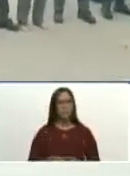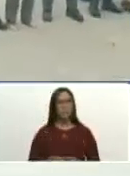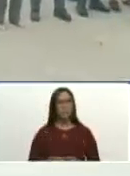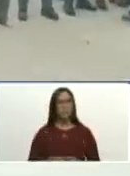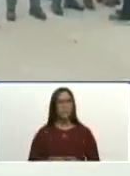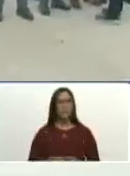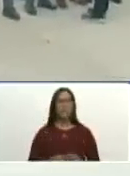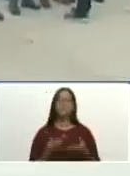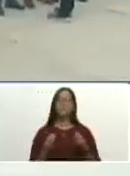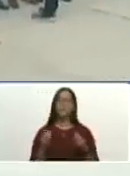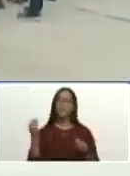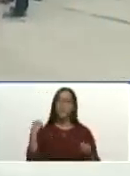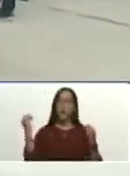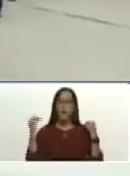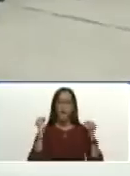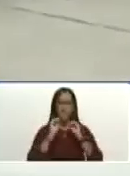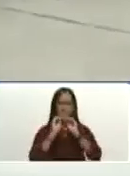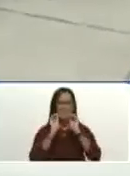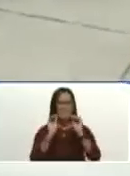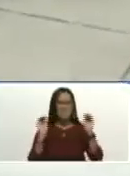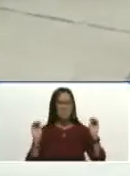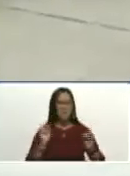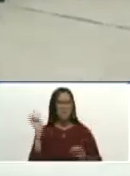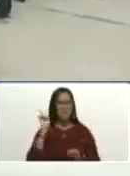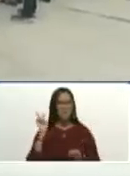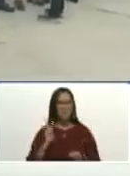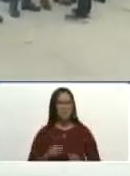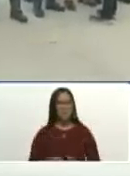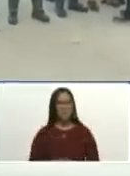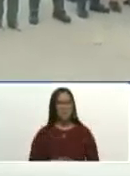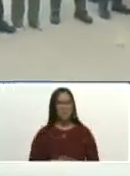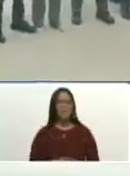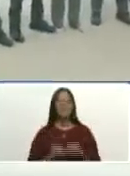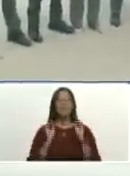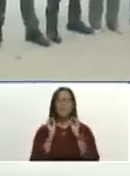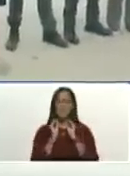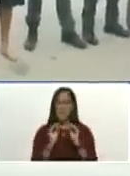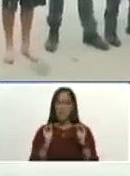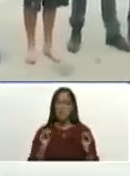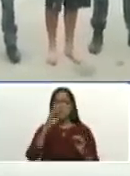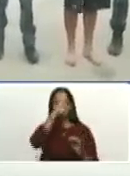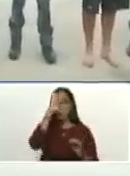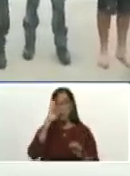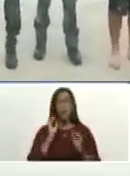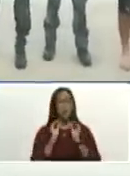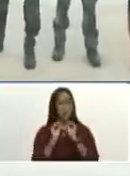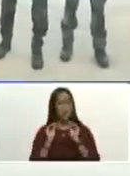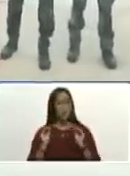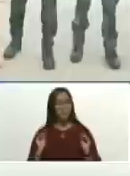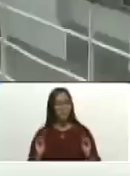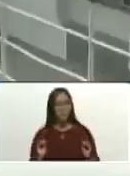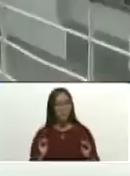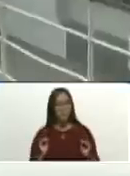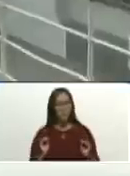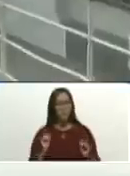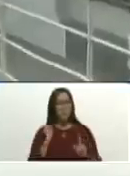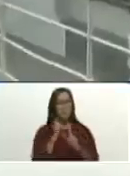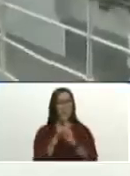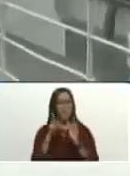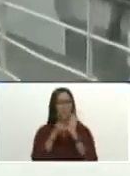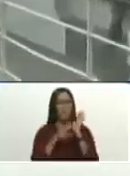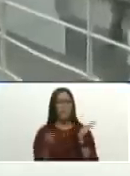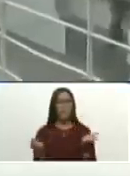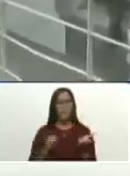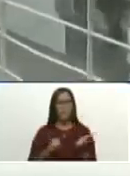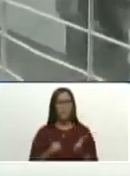Bastantes denuncias se hicieron desde Venezuela. Se denunció, Diosdado lo denunció, desde el programa Con el Mazo